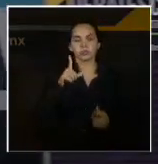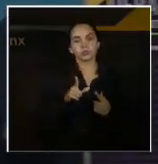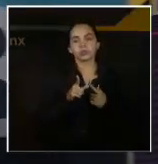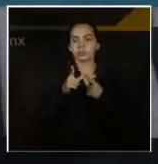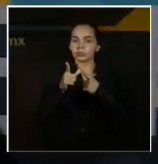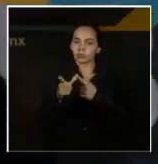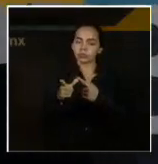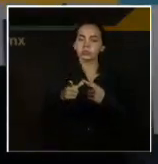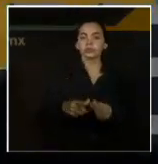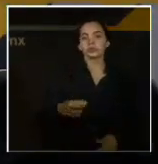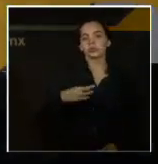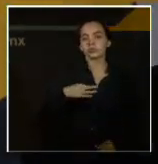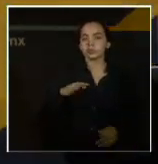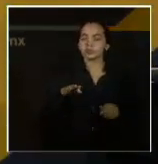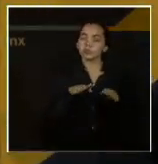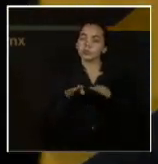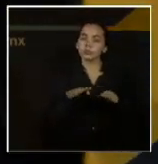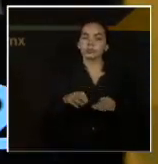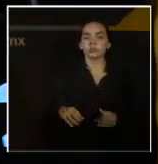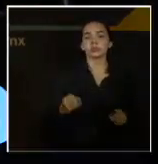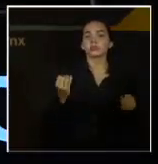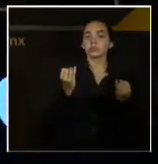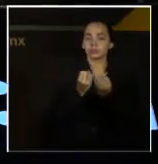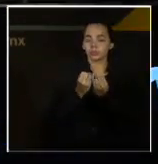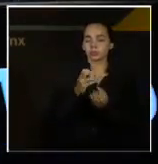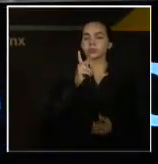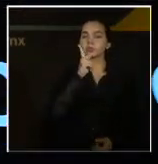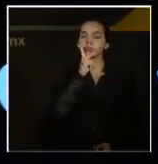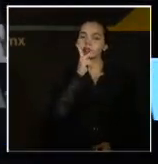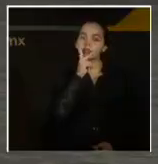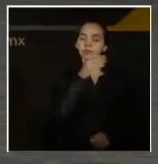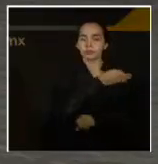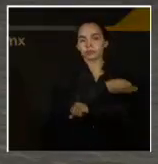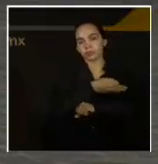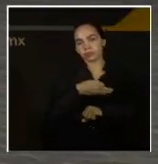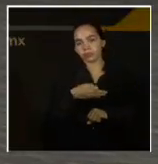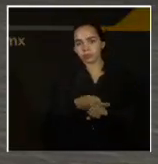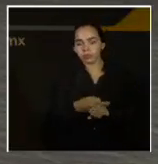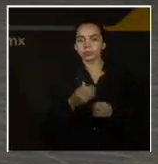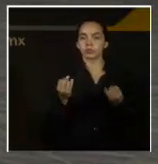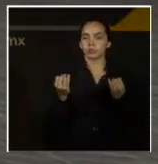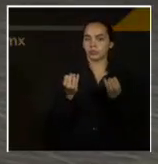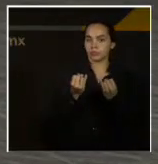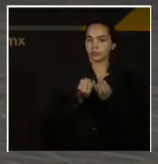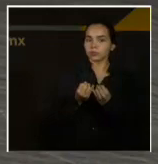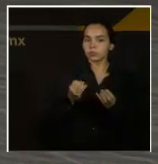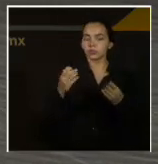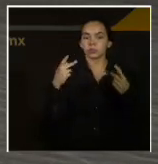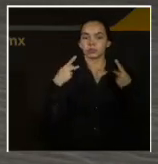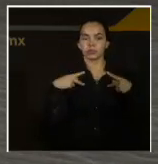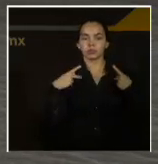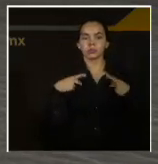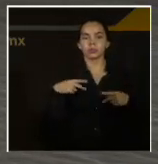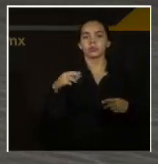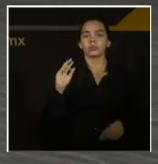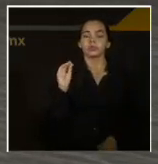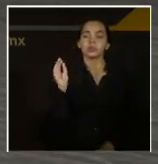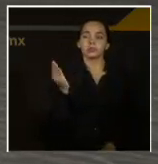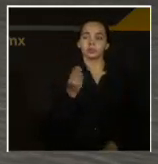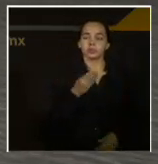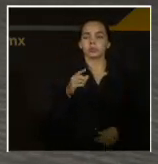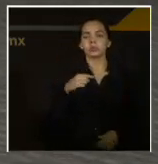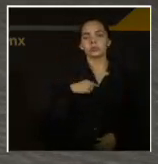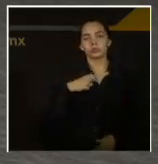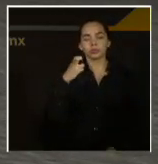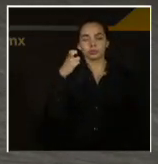servicio profesional, también como padre de familia, como miembro de la sociedad civil yucateca. Por